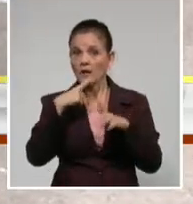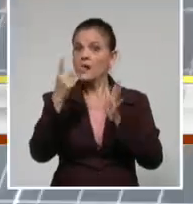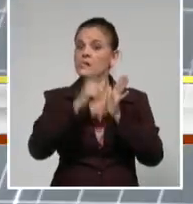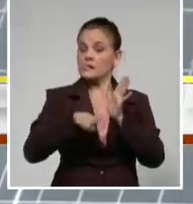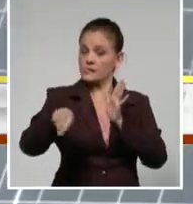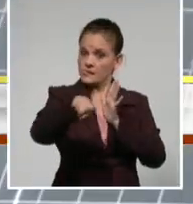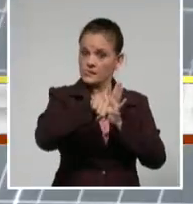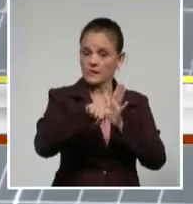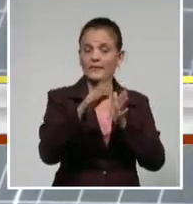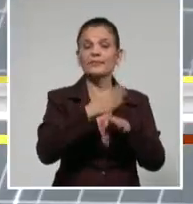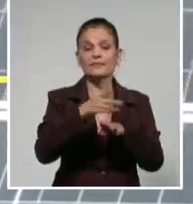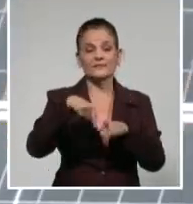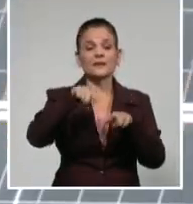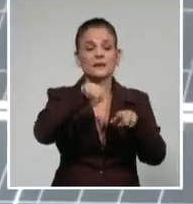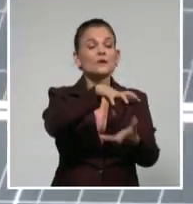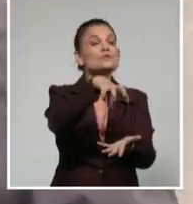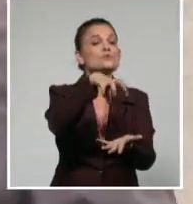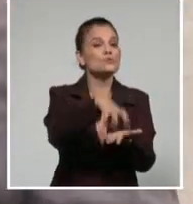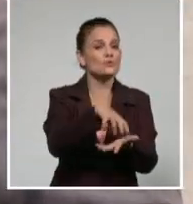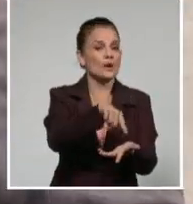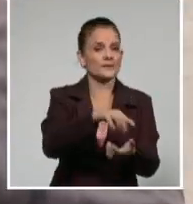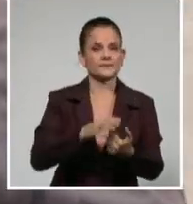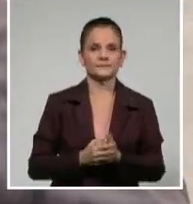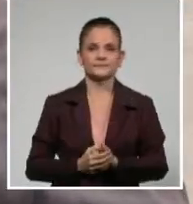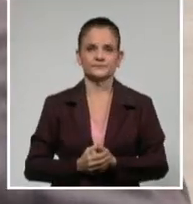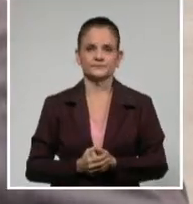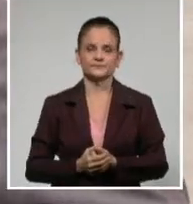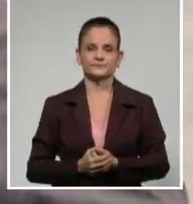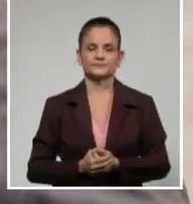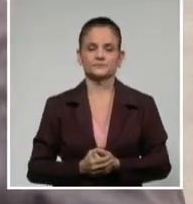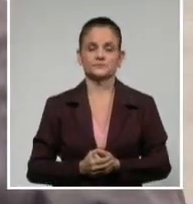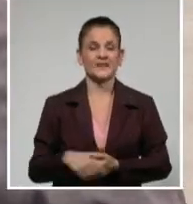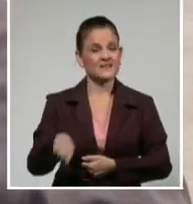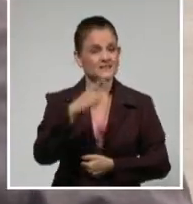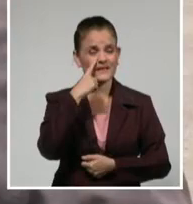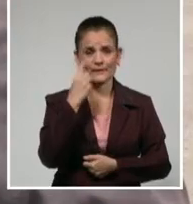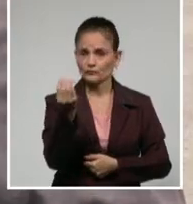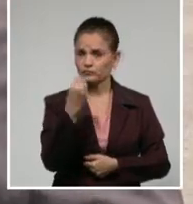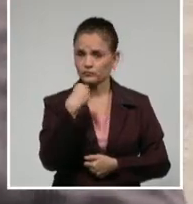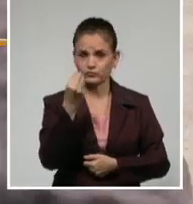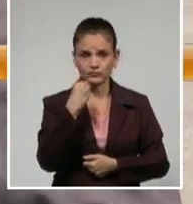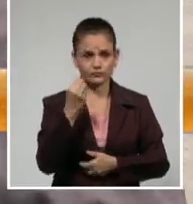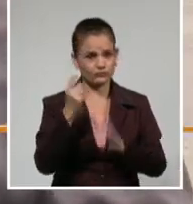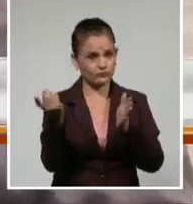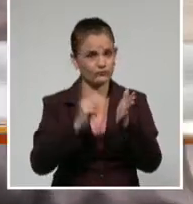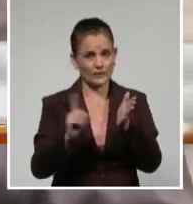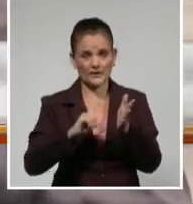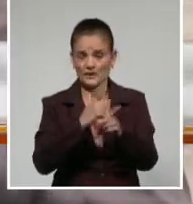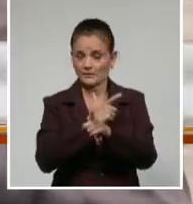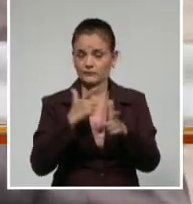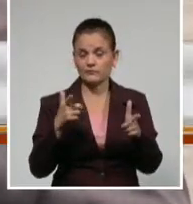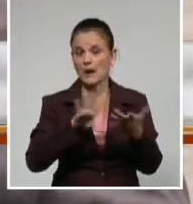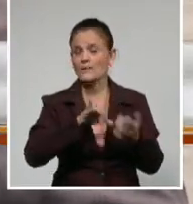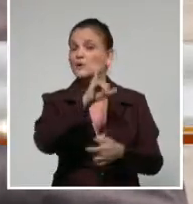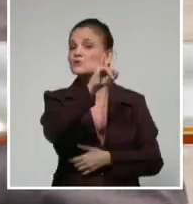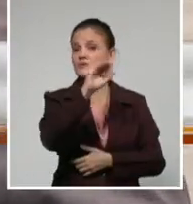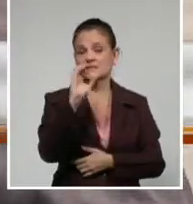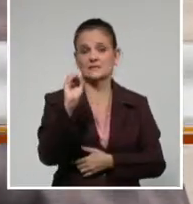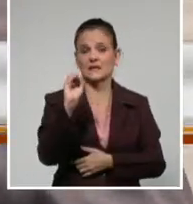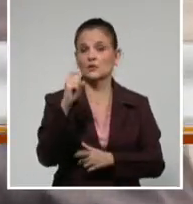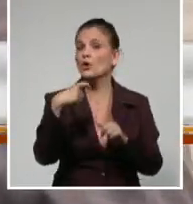al inmueble. Está consumiendo actualmente más de 600 kilowatts diarios